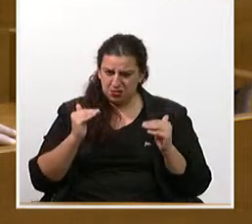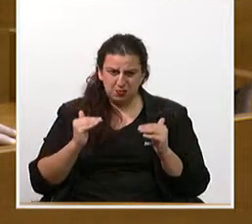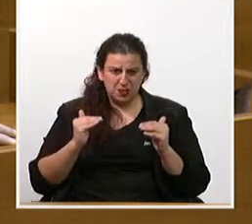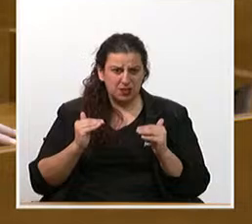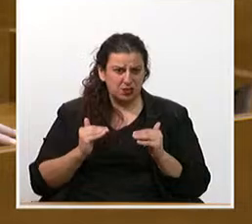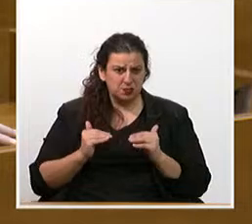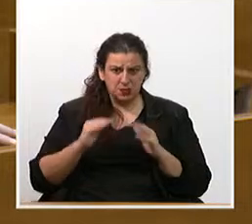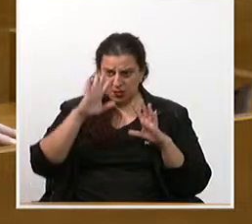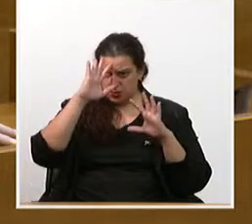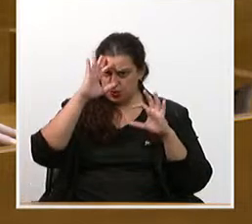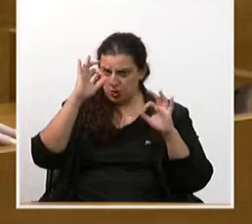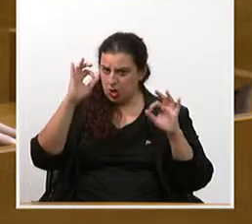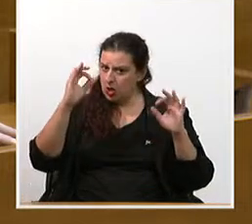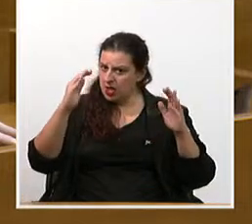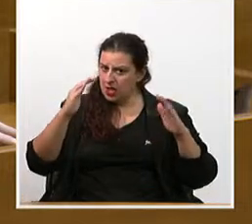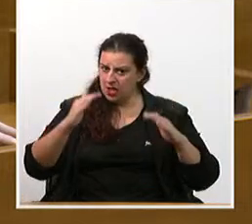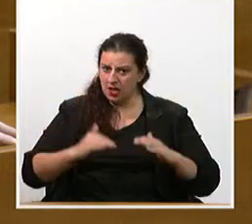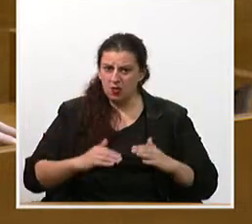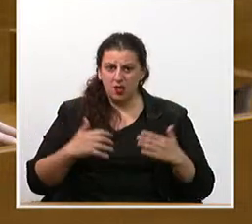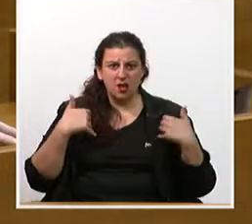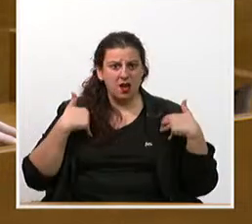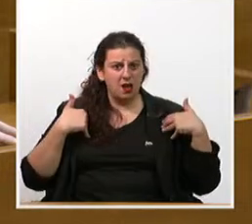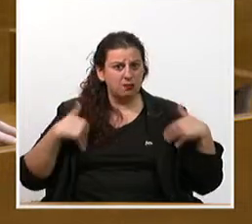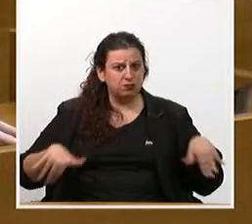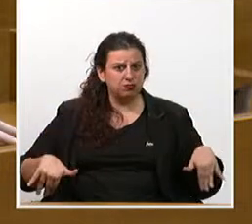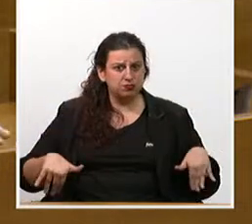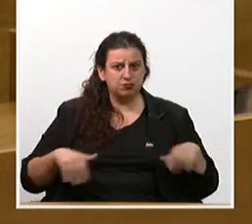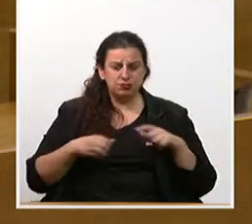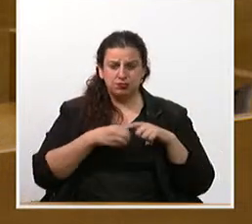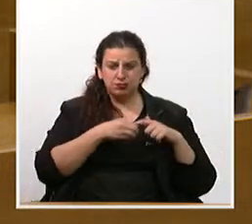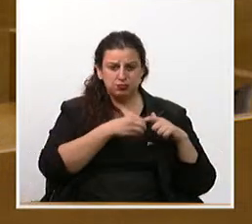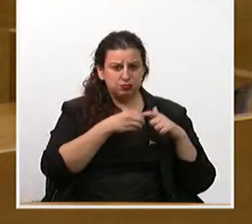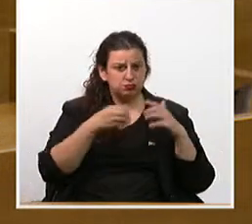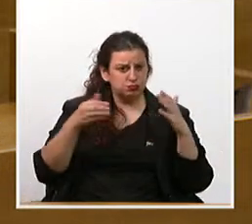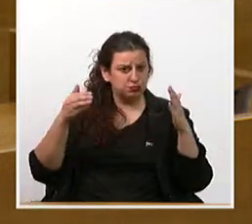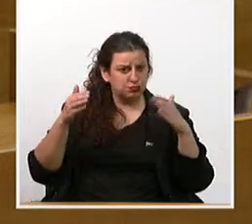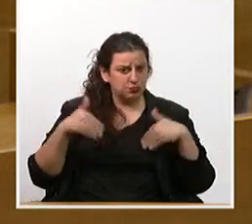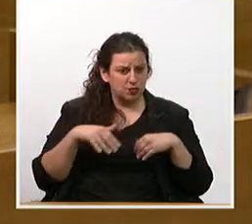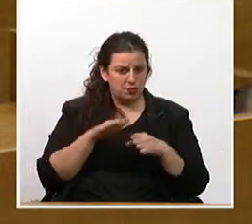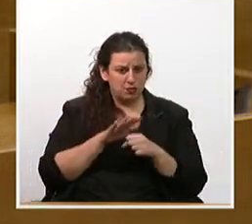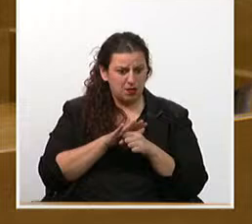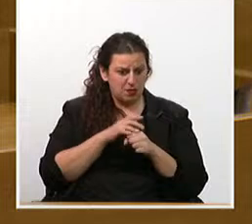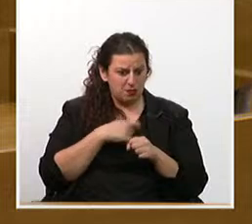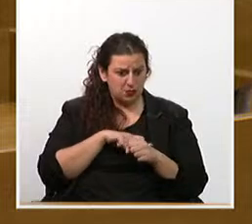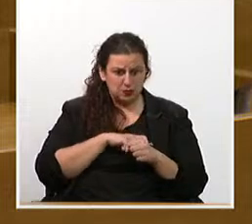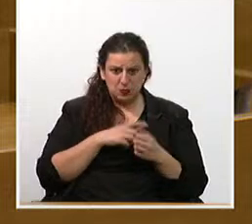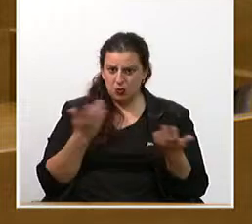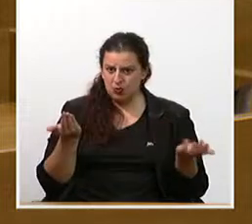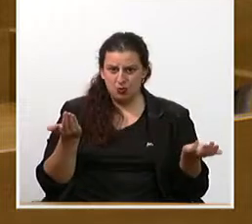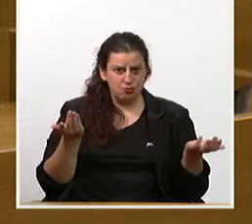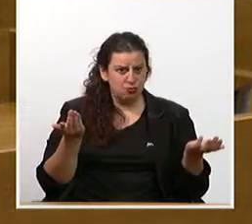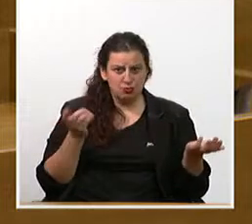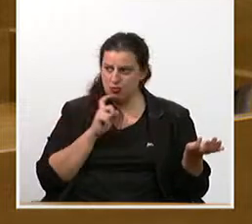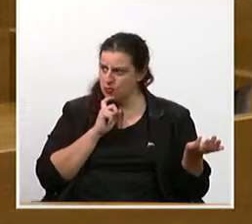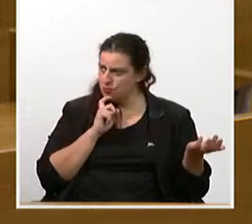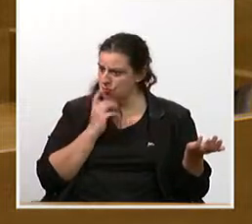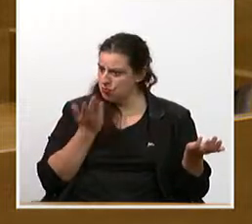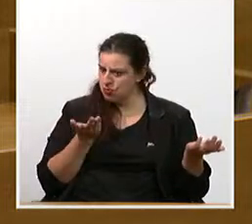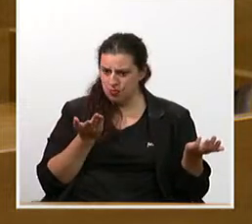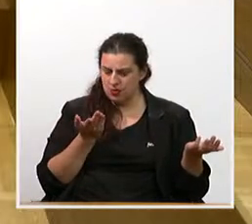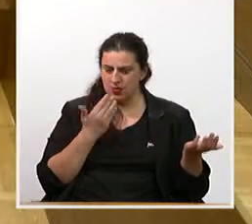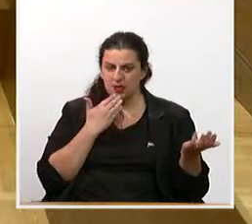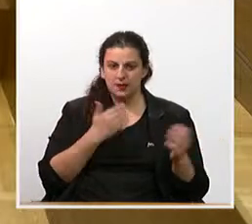ilógica responda de forma irresponsable e insolidaria ante el campo español cómo es posible